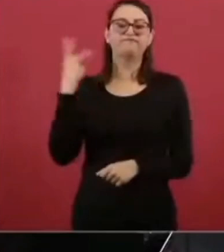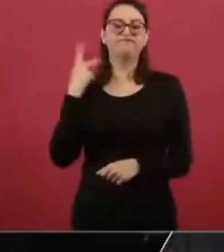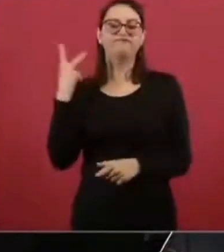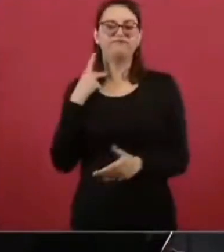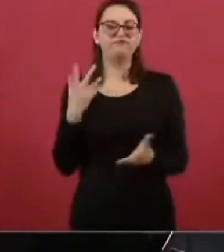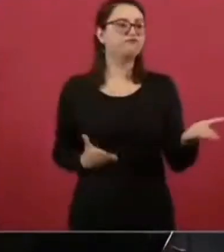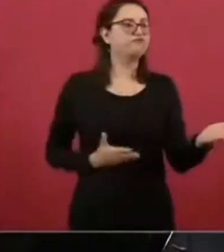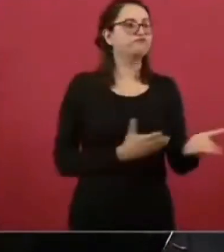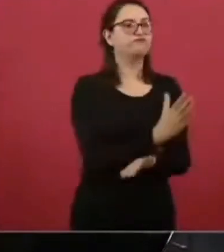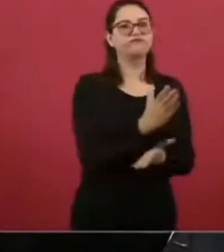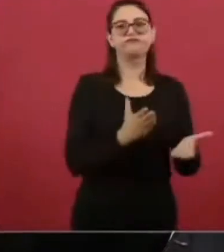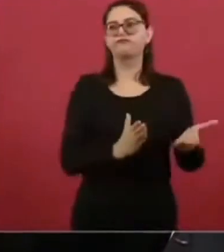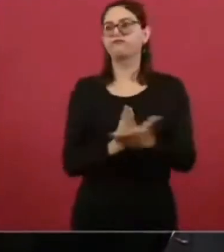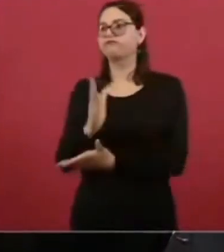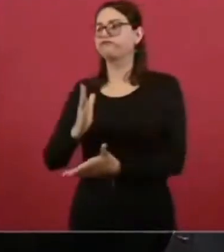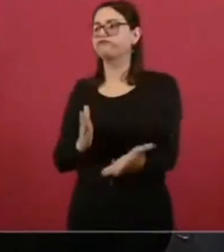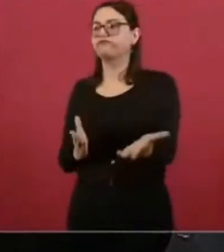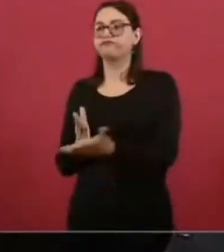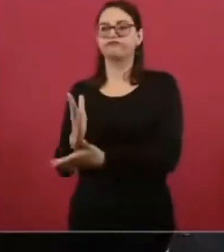a gobernantes.